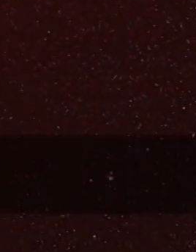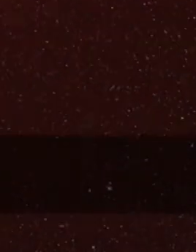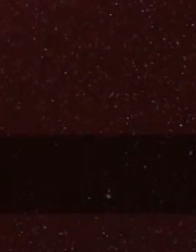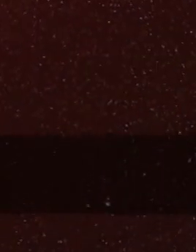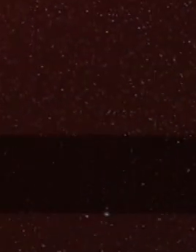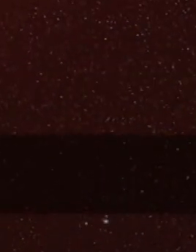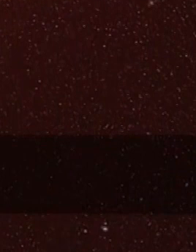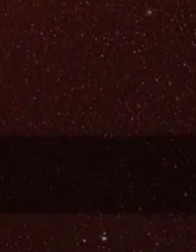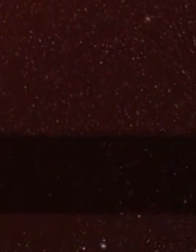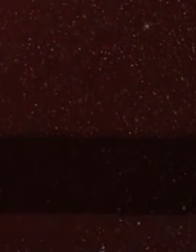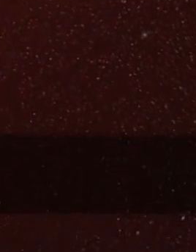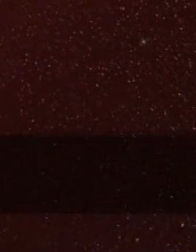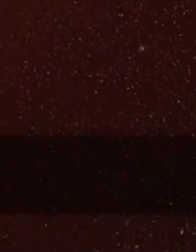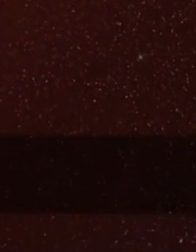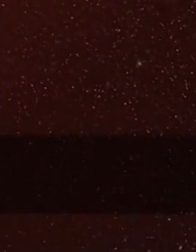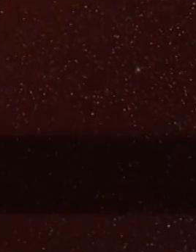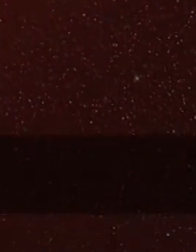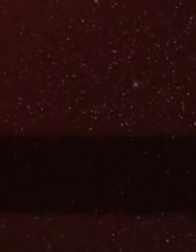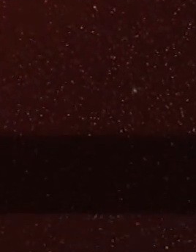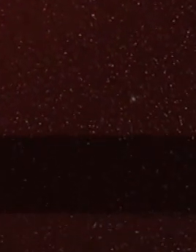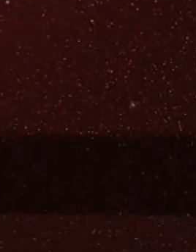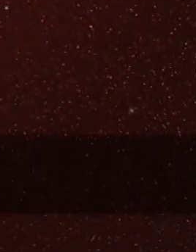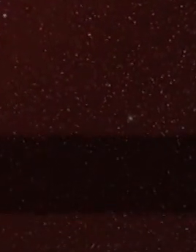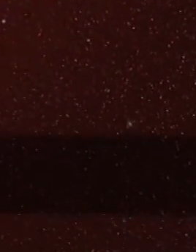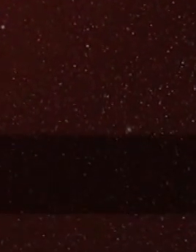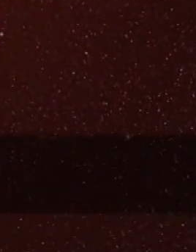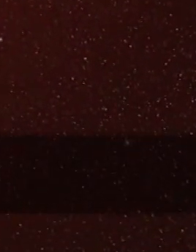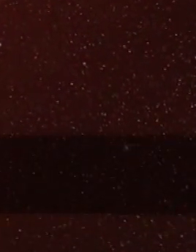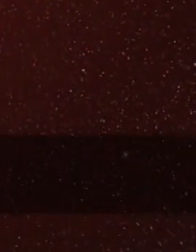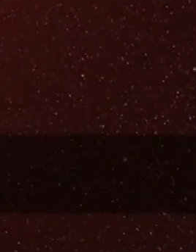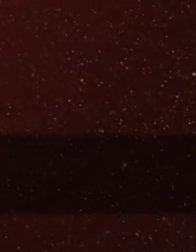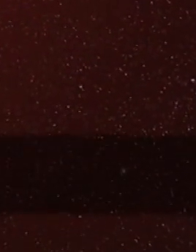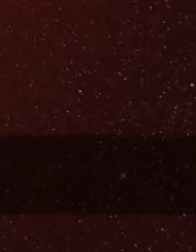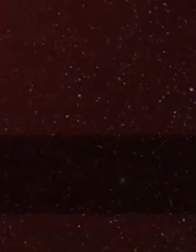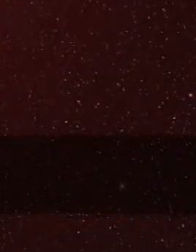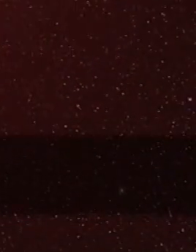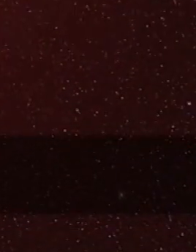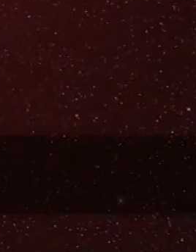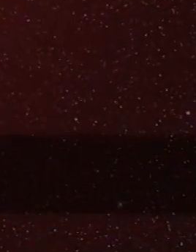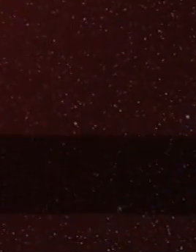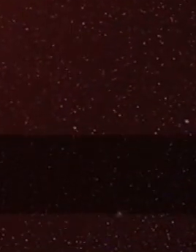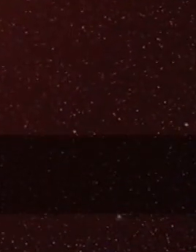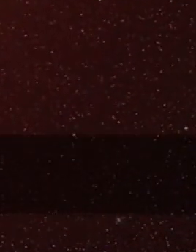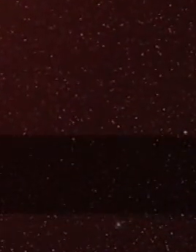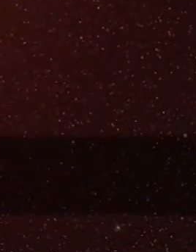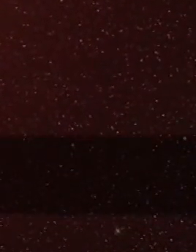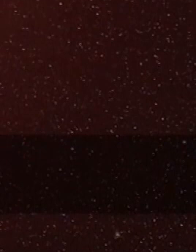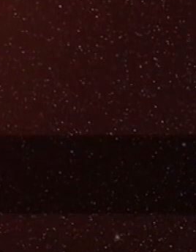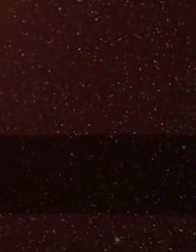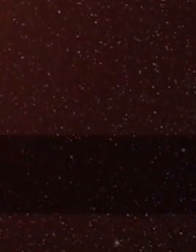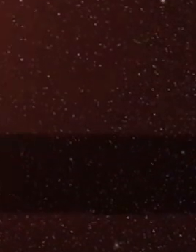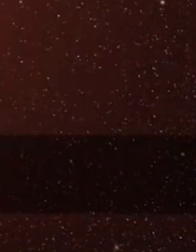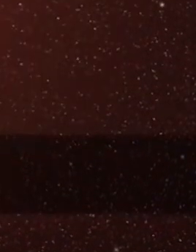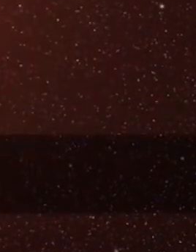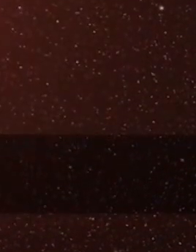exoplanet was analysed for the first time using the VLT. The planet, which is known